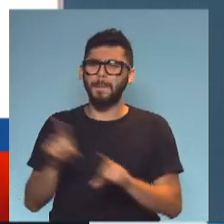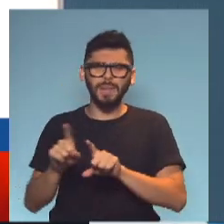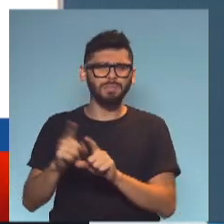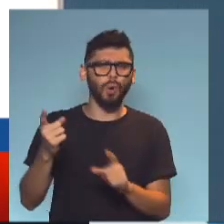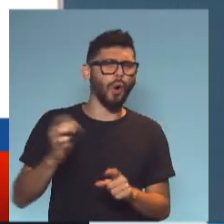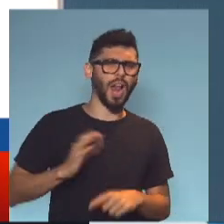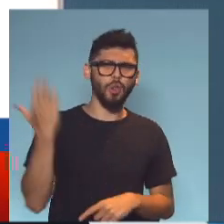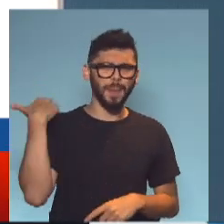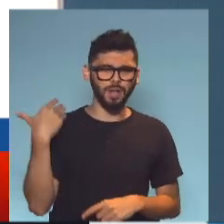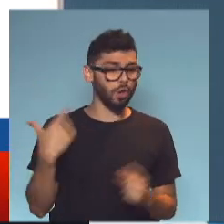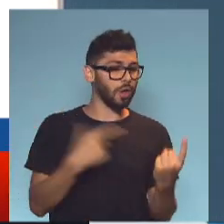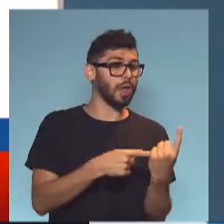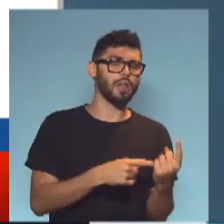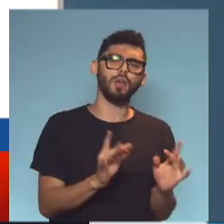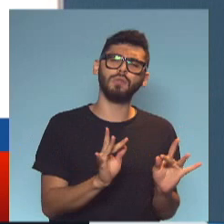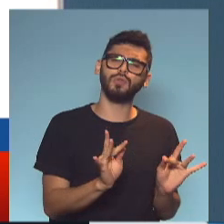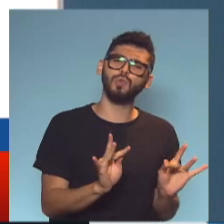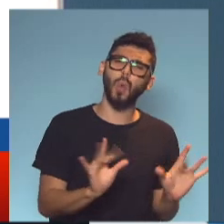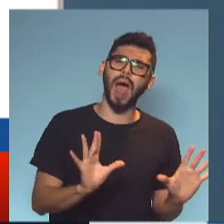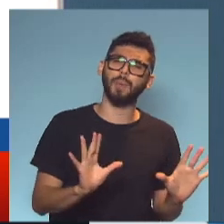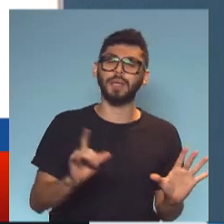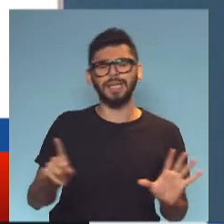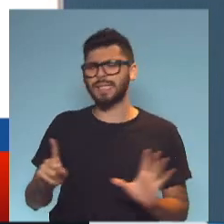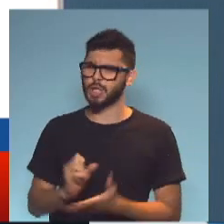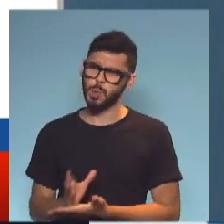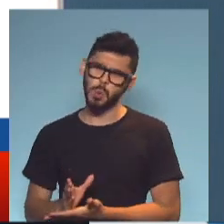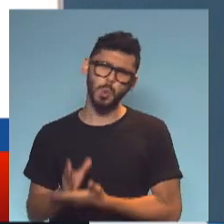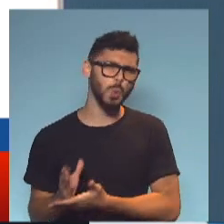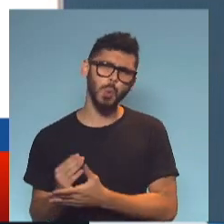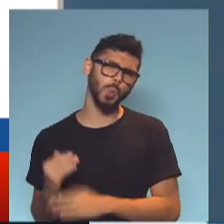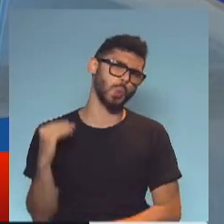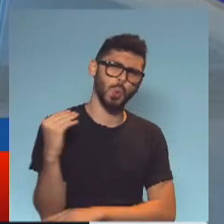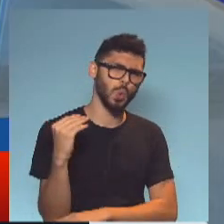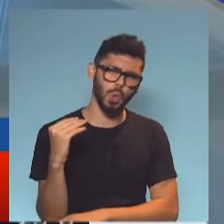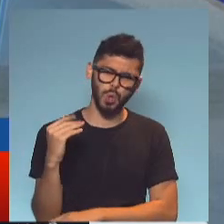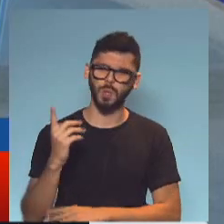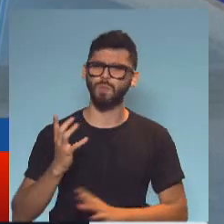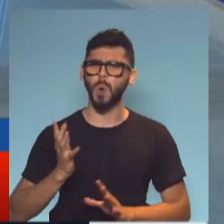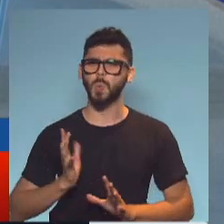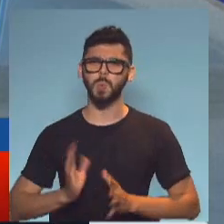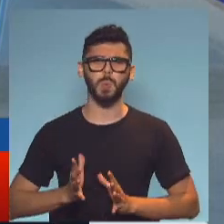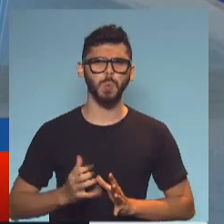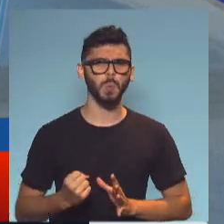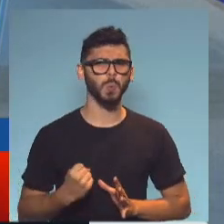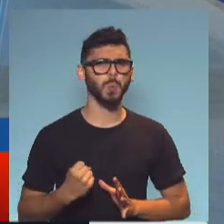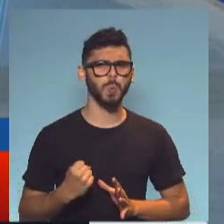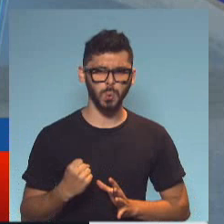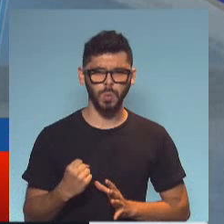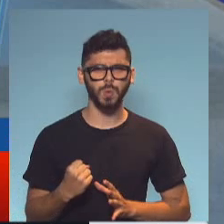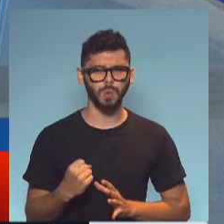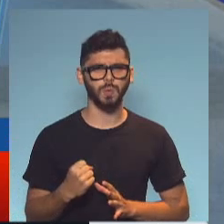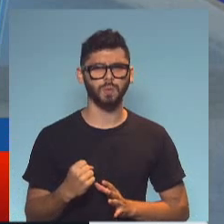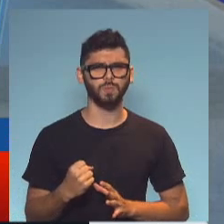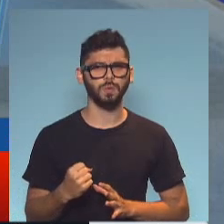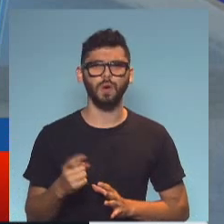pasado, Larreta blanda y Kicillof siempre sube desde el término, desde lo discursivo, digamos, el tono, ¿no? Con esta